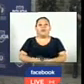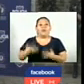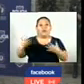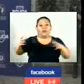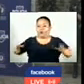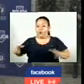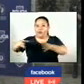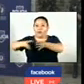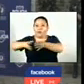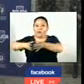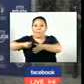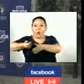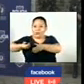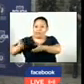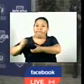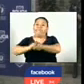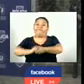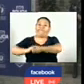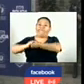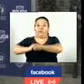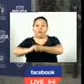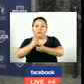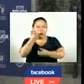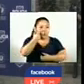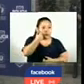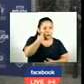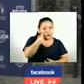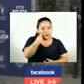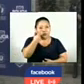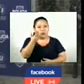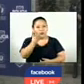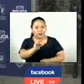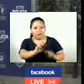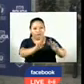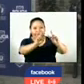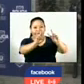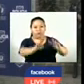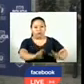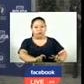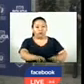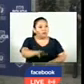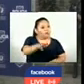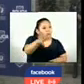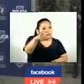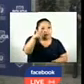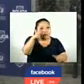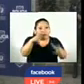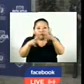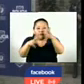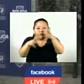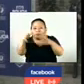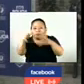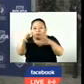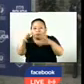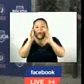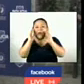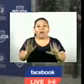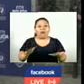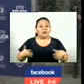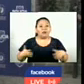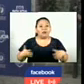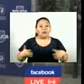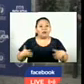fuerza naval y nuestra policía costera comienzan dispositivos de un bloqueo cercano